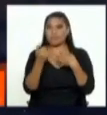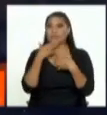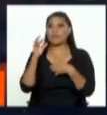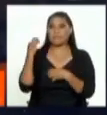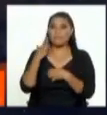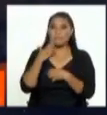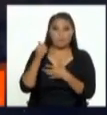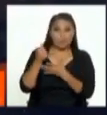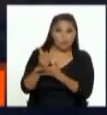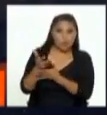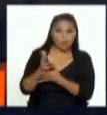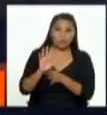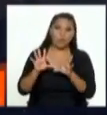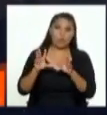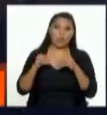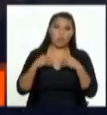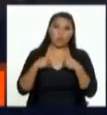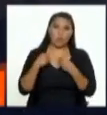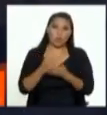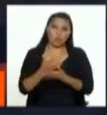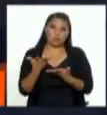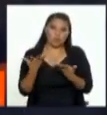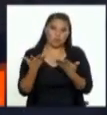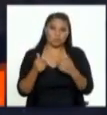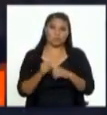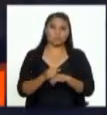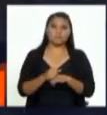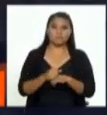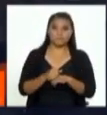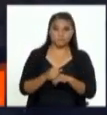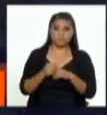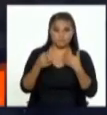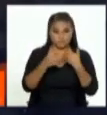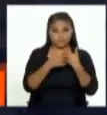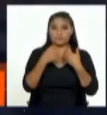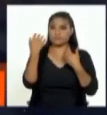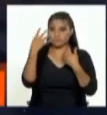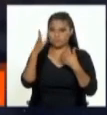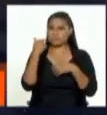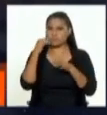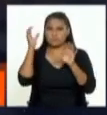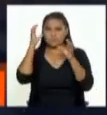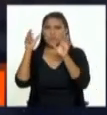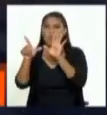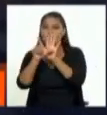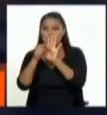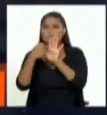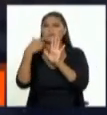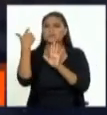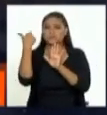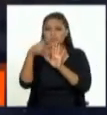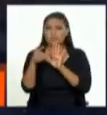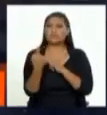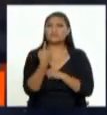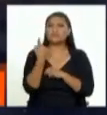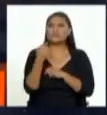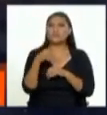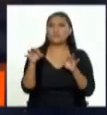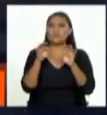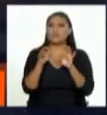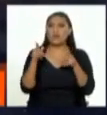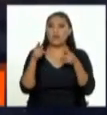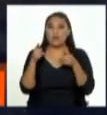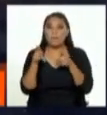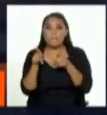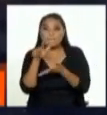base legal, para que lleven los octógonos. Exacto, ya lo hay. Simplemente es cuestión de que se apruebe